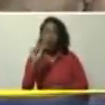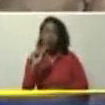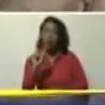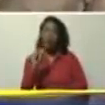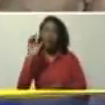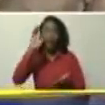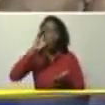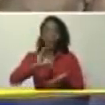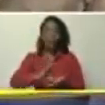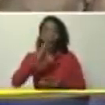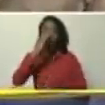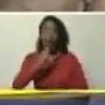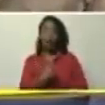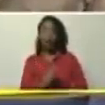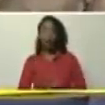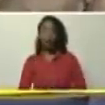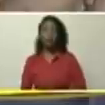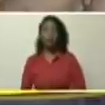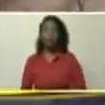capital, Barinas,